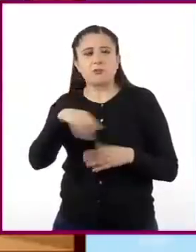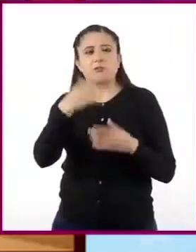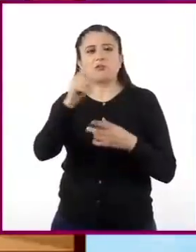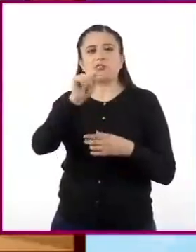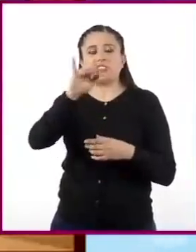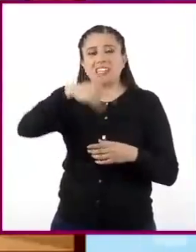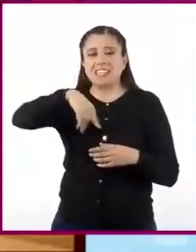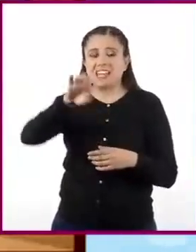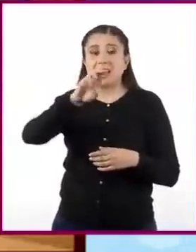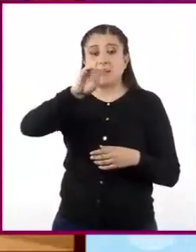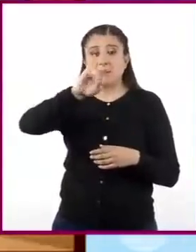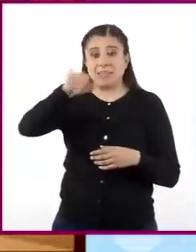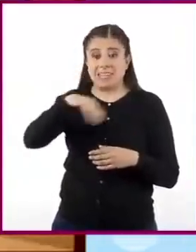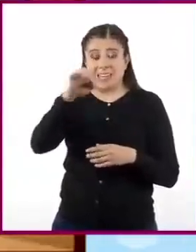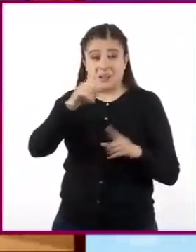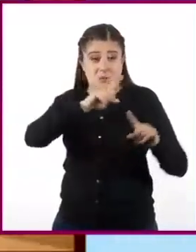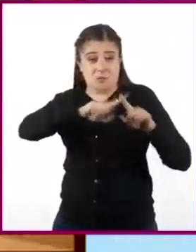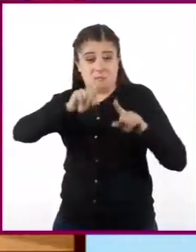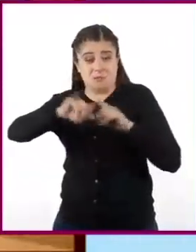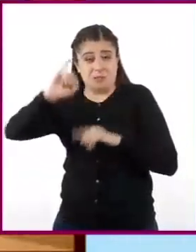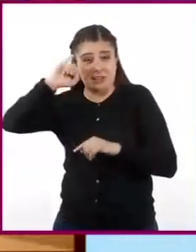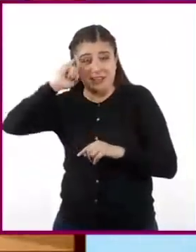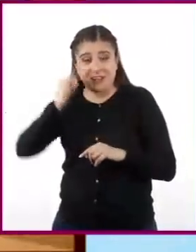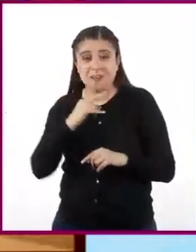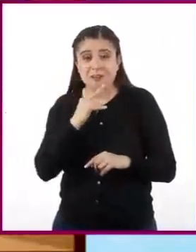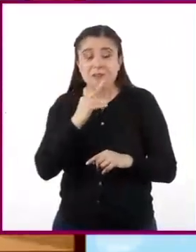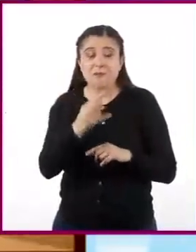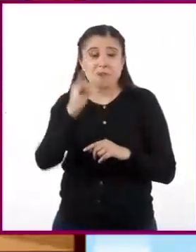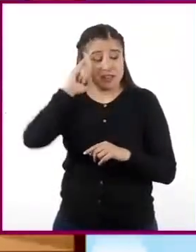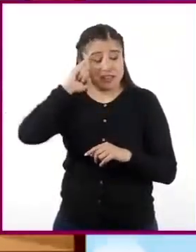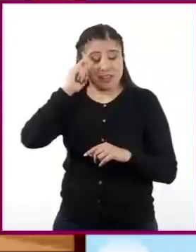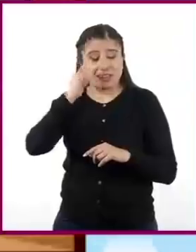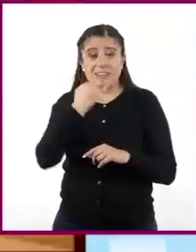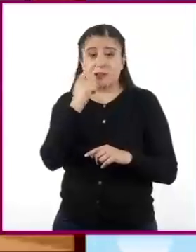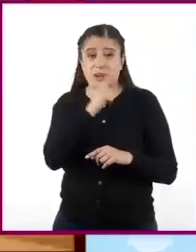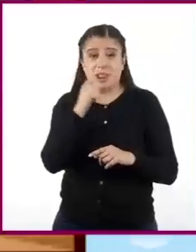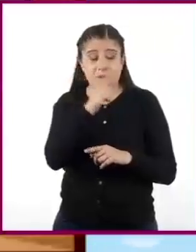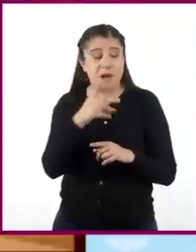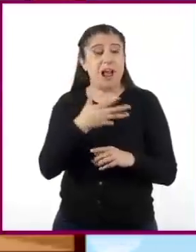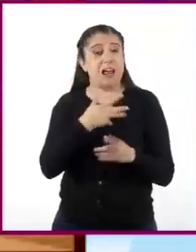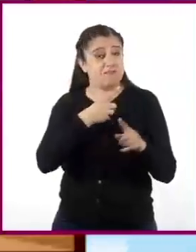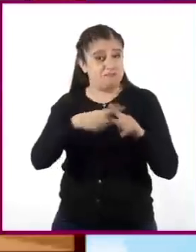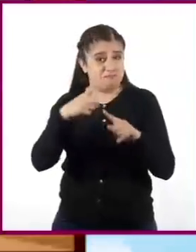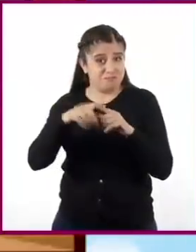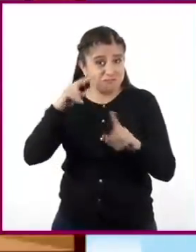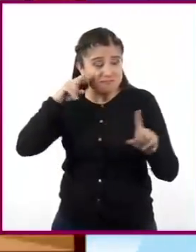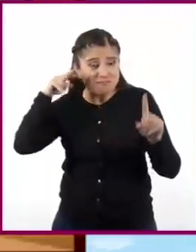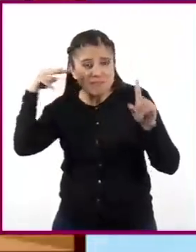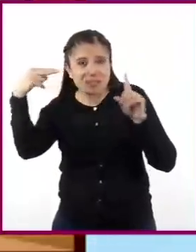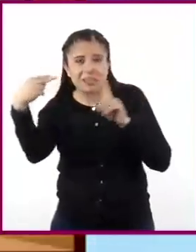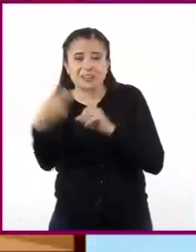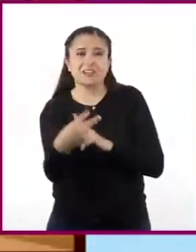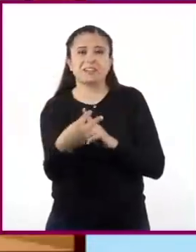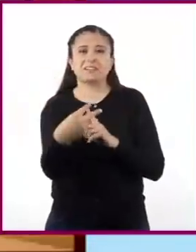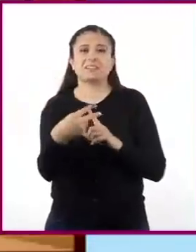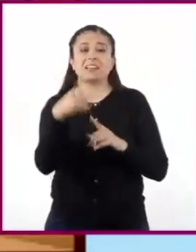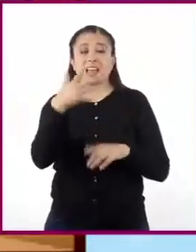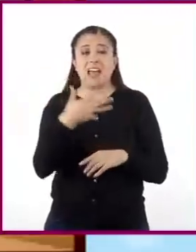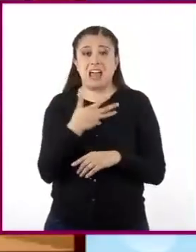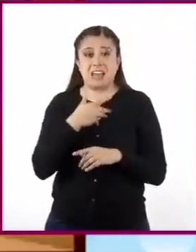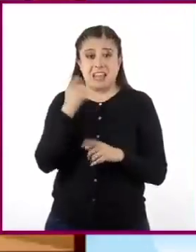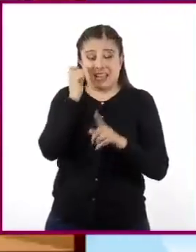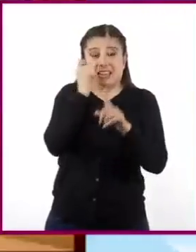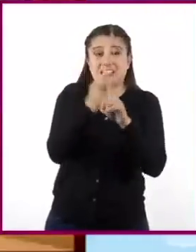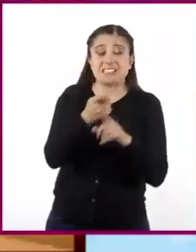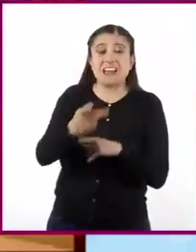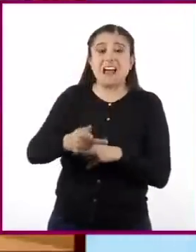trique, el mije, etc., tiene esa otra posibilidad de ver el mundo de modo distinto. Tiene entonces la posibilidad